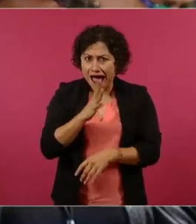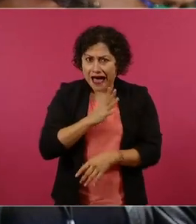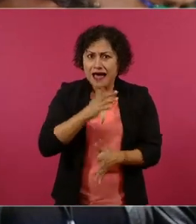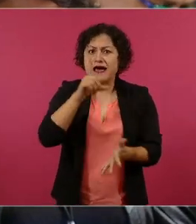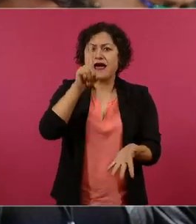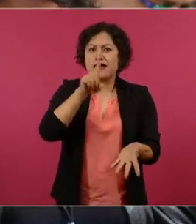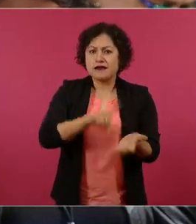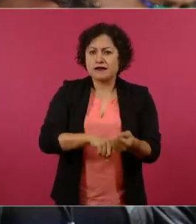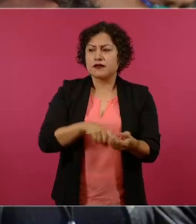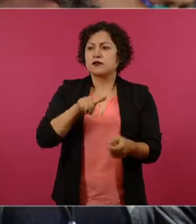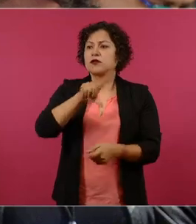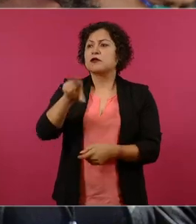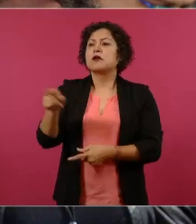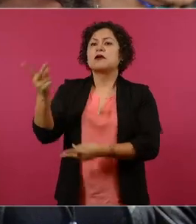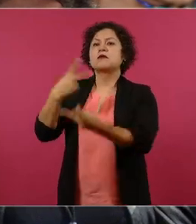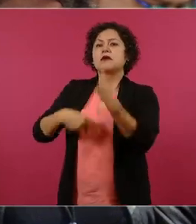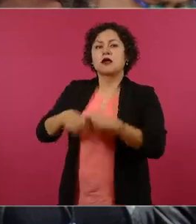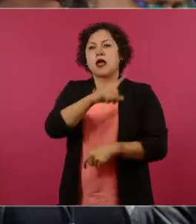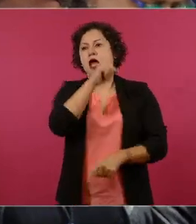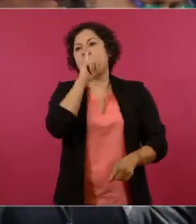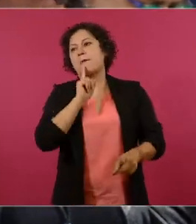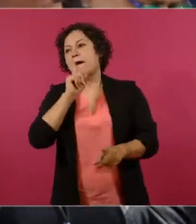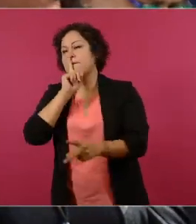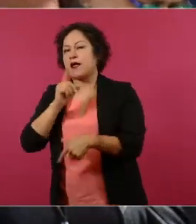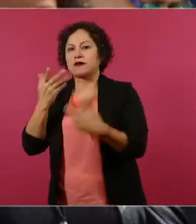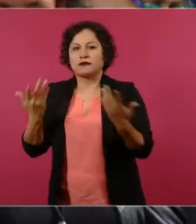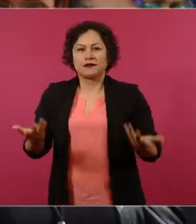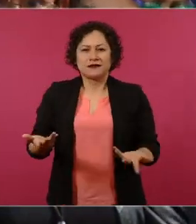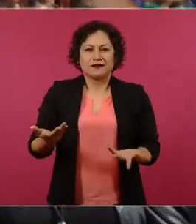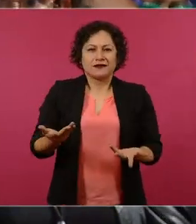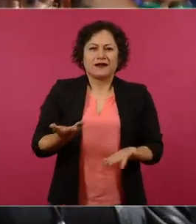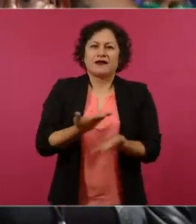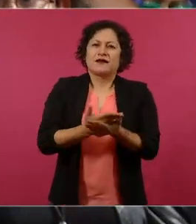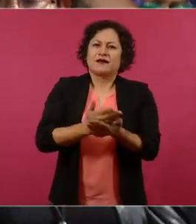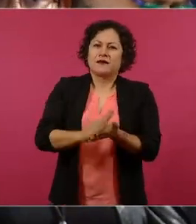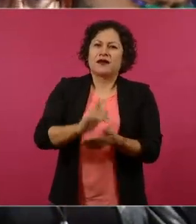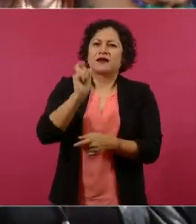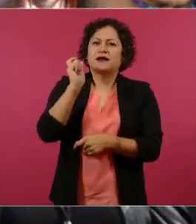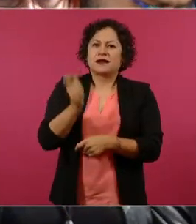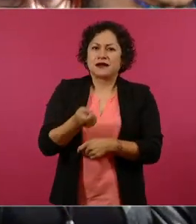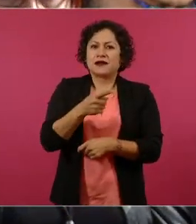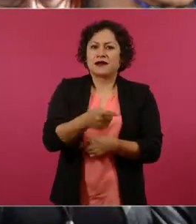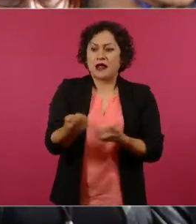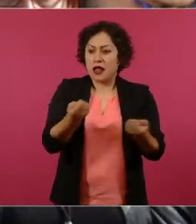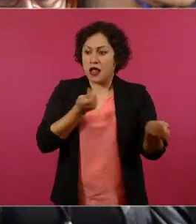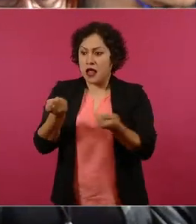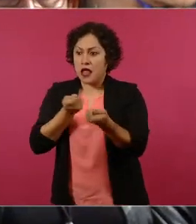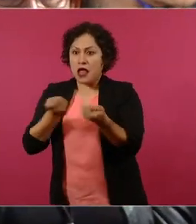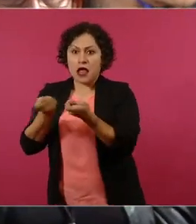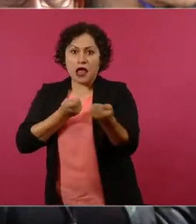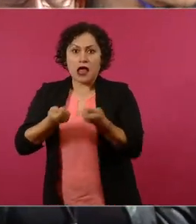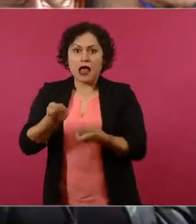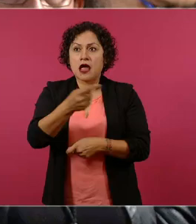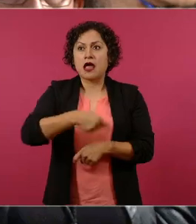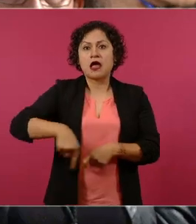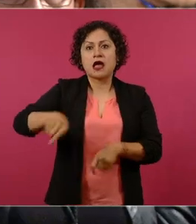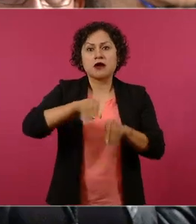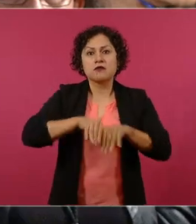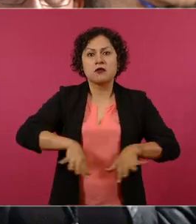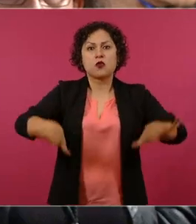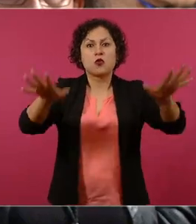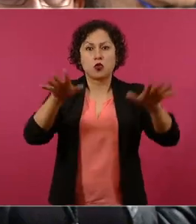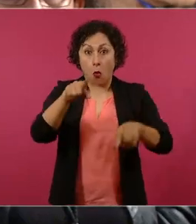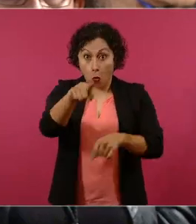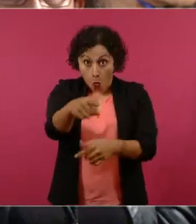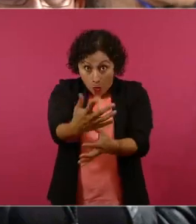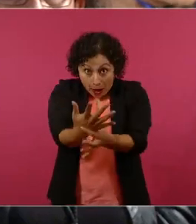desmentir con y luego sabe que eso no es lo peor lo peor es que tiene comprado todos los medios eso que tanto critica aquí eso pasa en Sonora